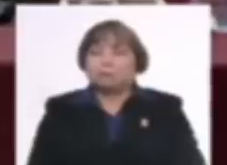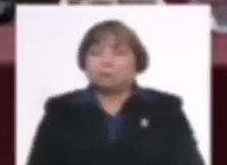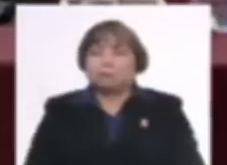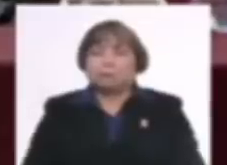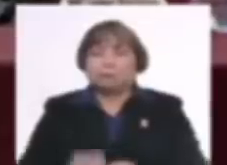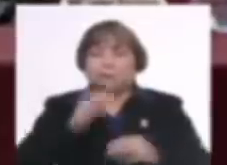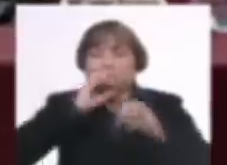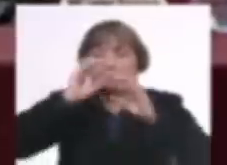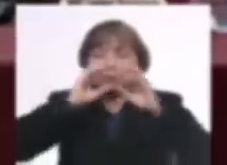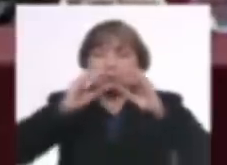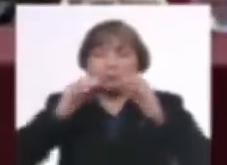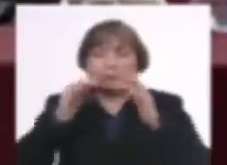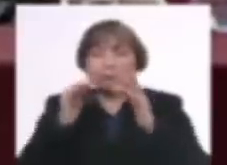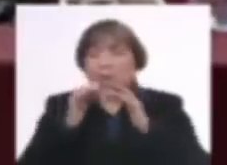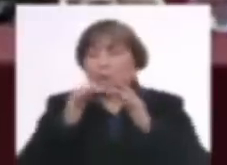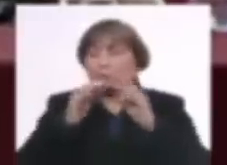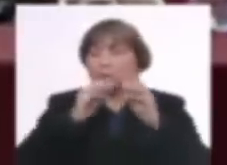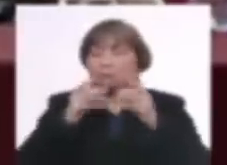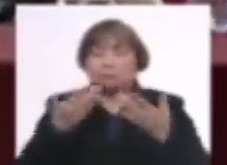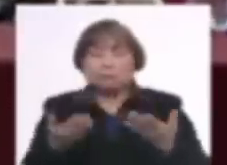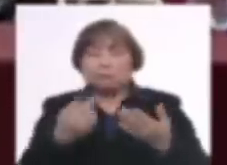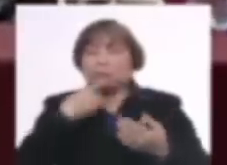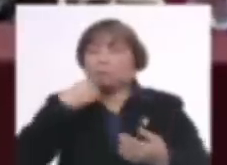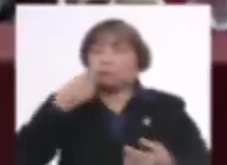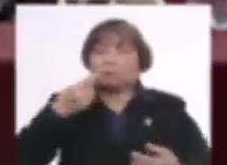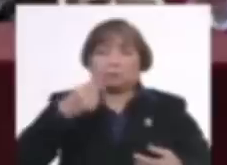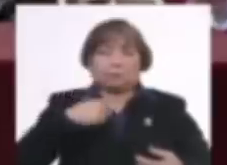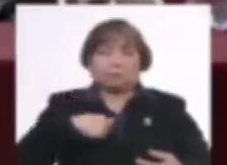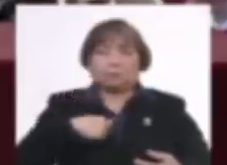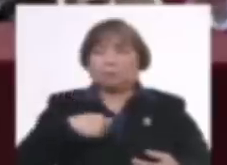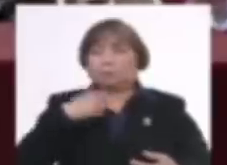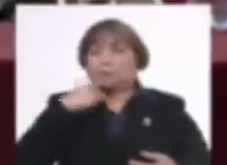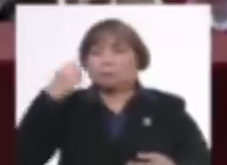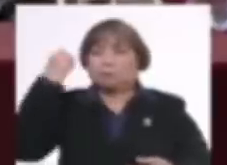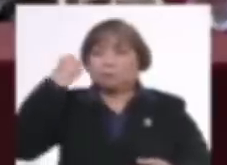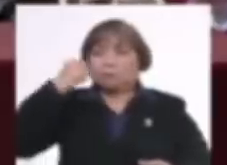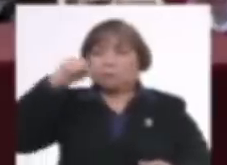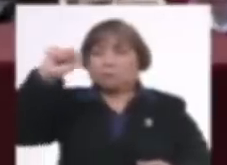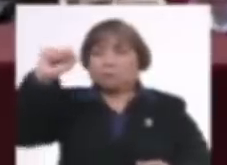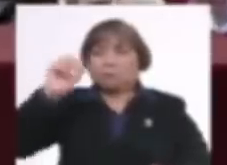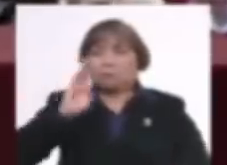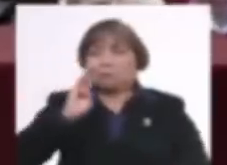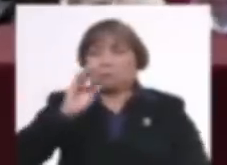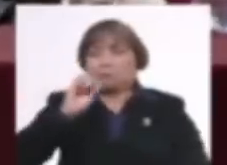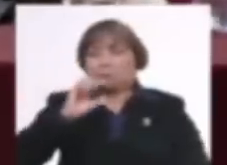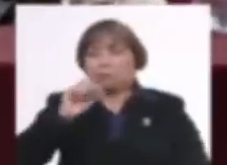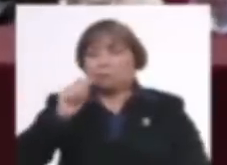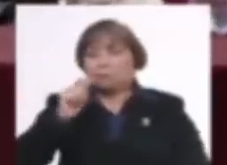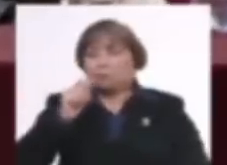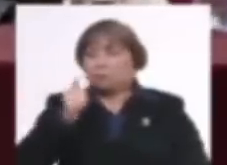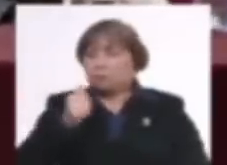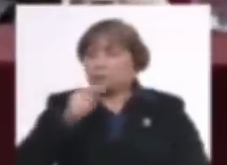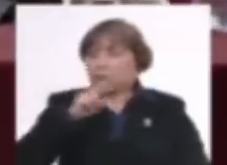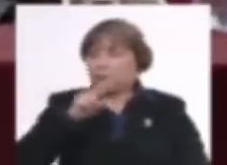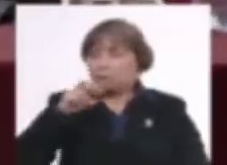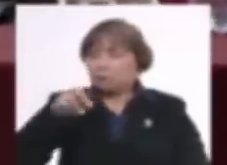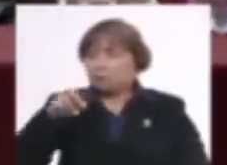por los medios de comunicación se dicen que yo estaba viajando a Bogotá,